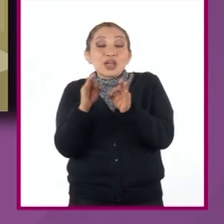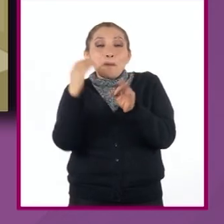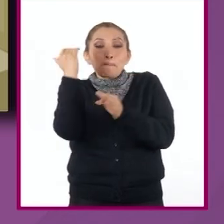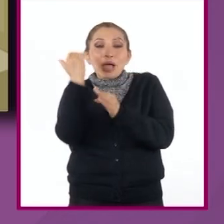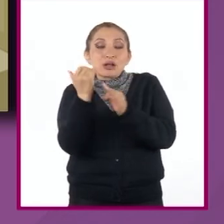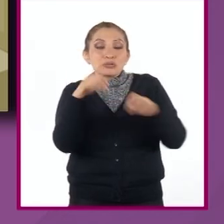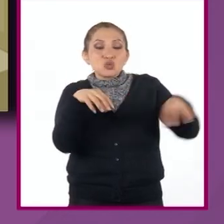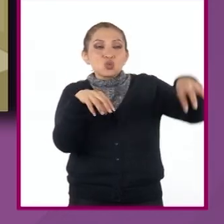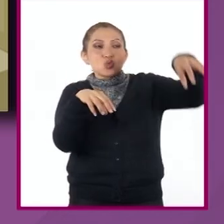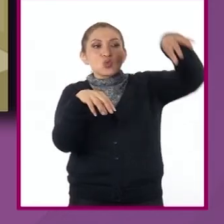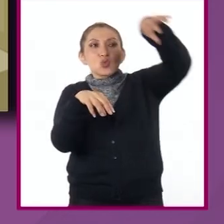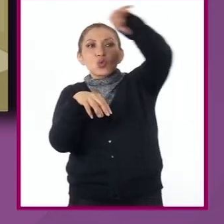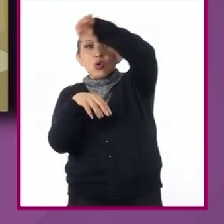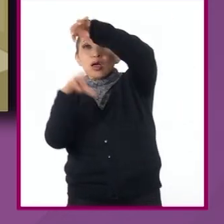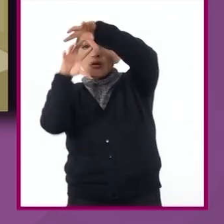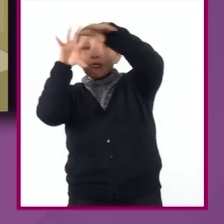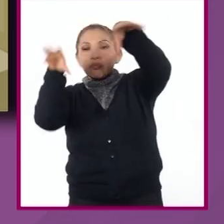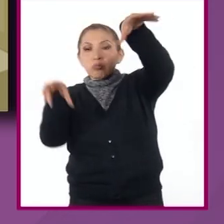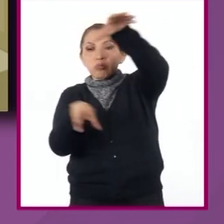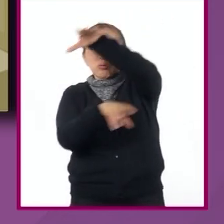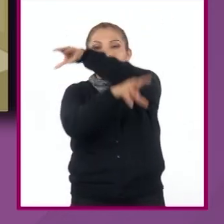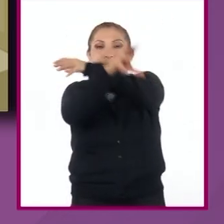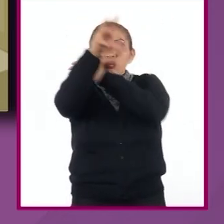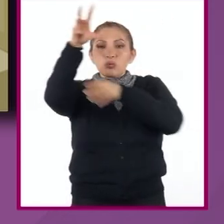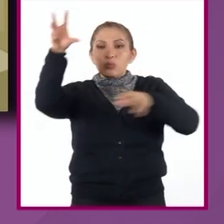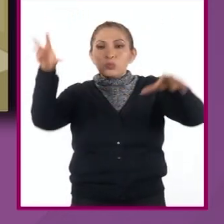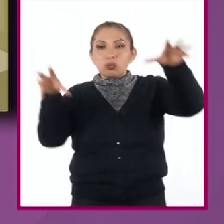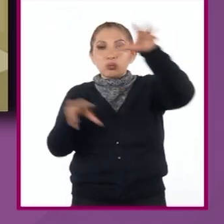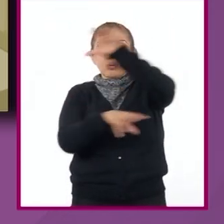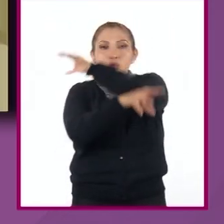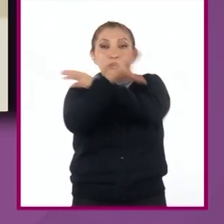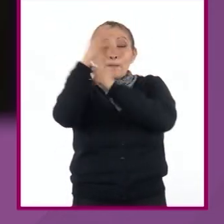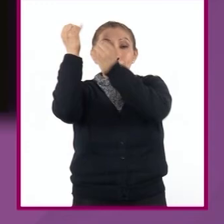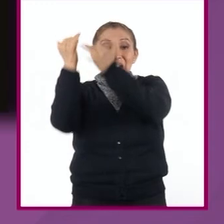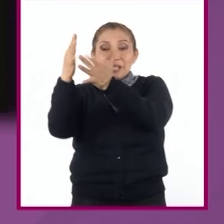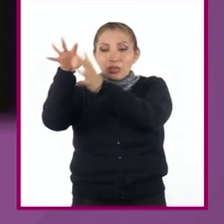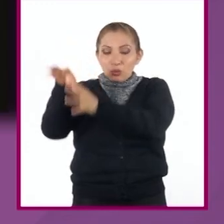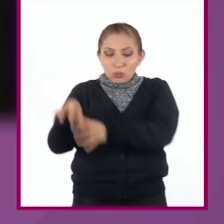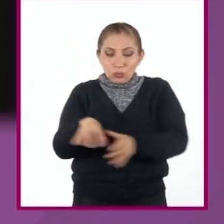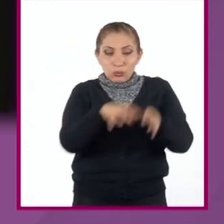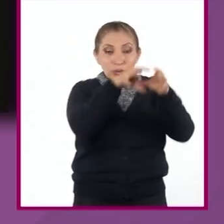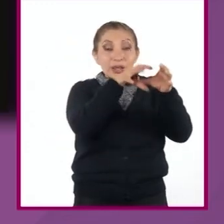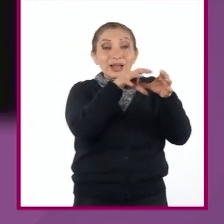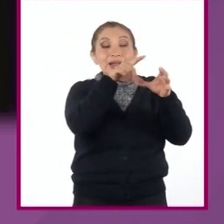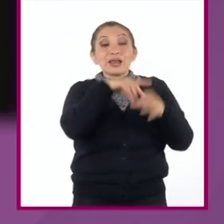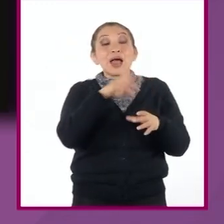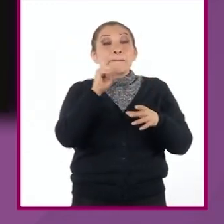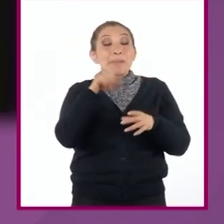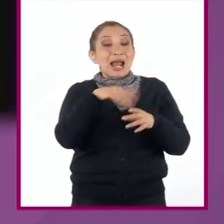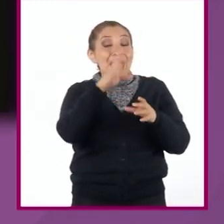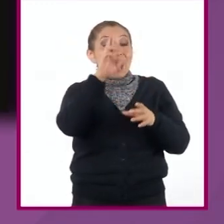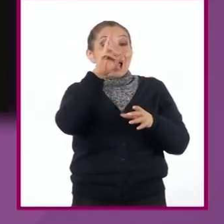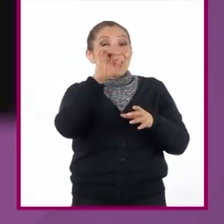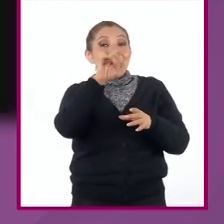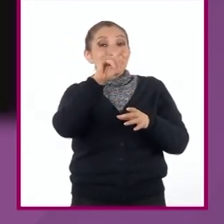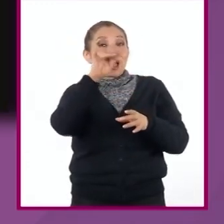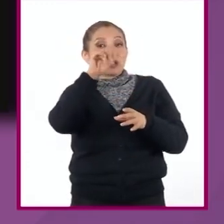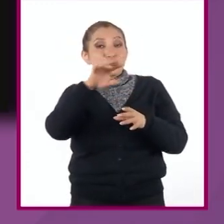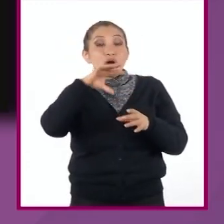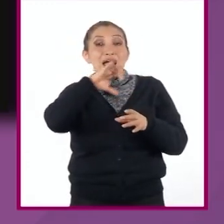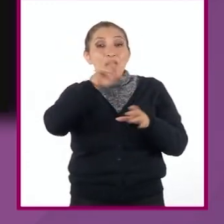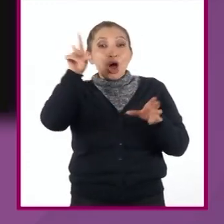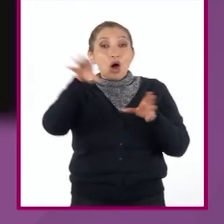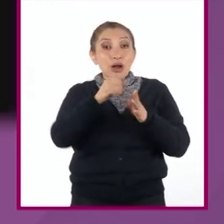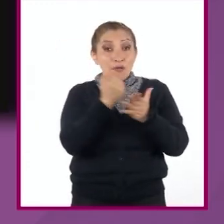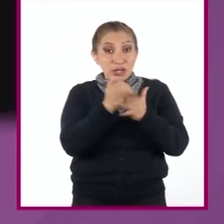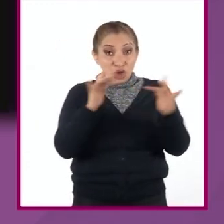al enfriarse se hace más denso y desciende. Ahora bien, para la transferencia de calor por radiación no se requiere que